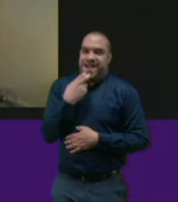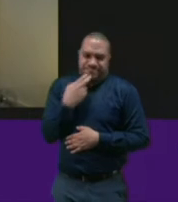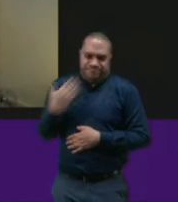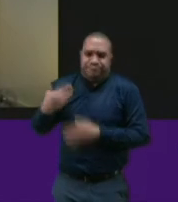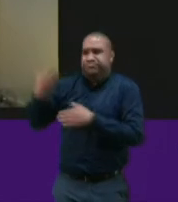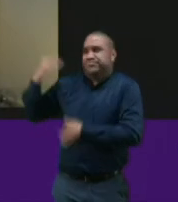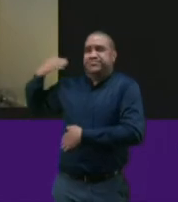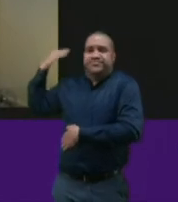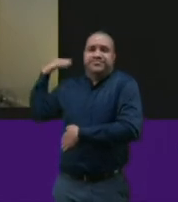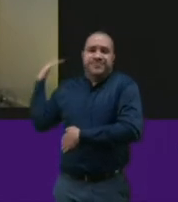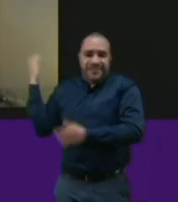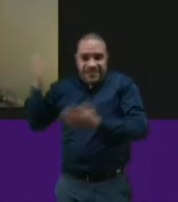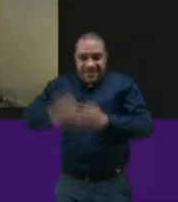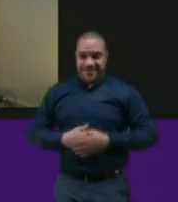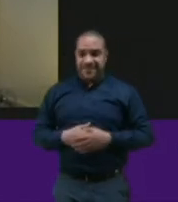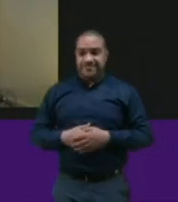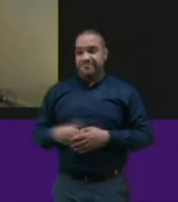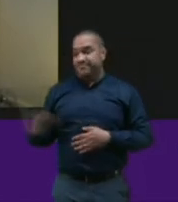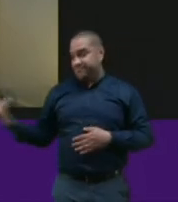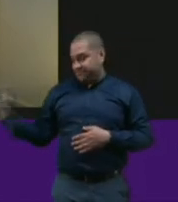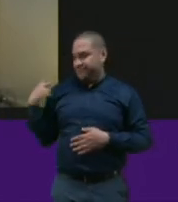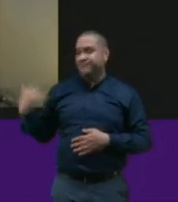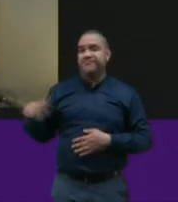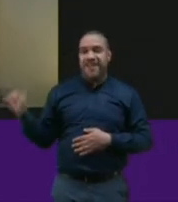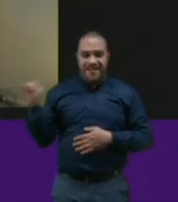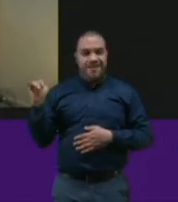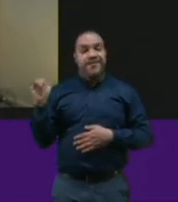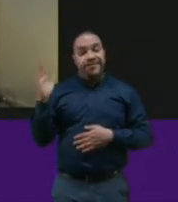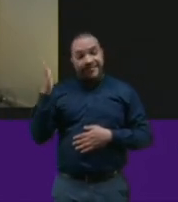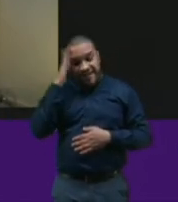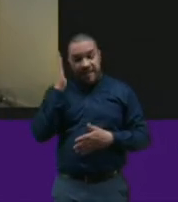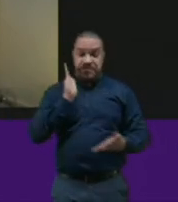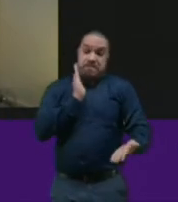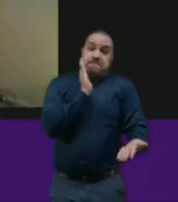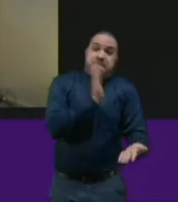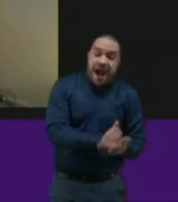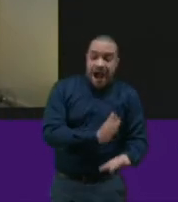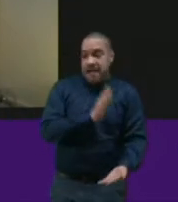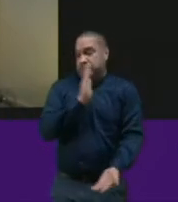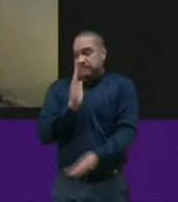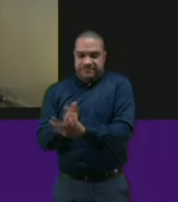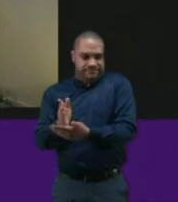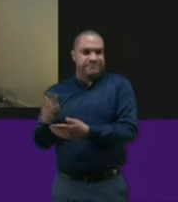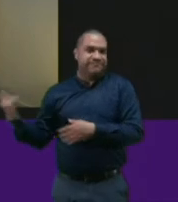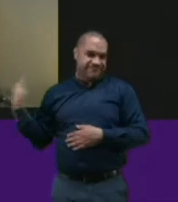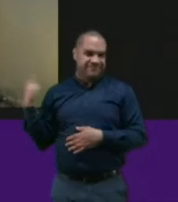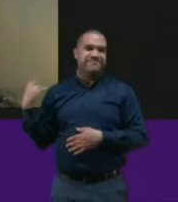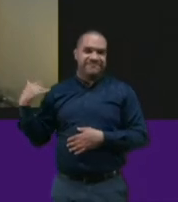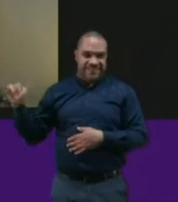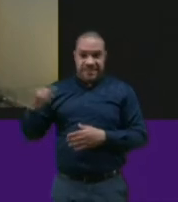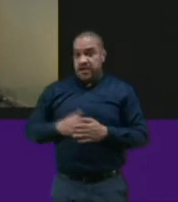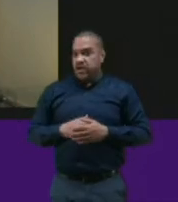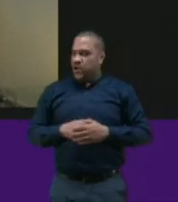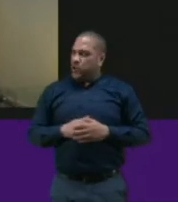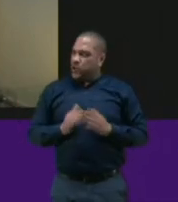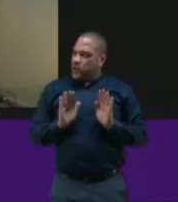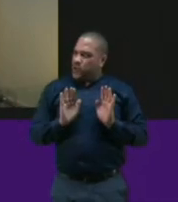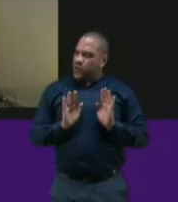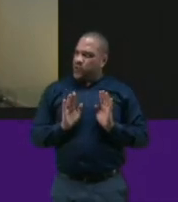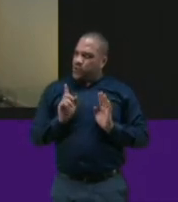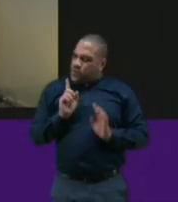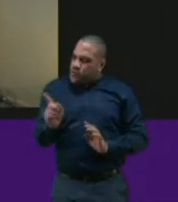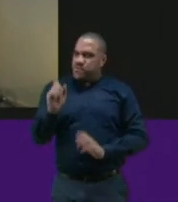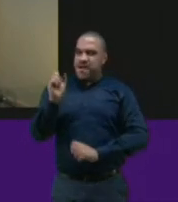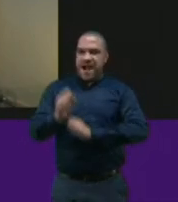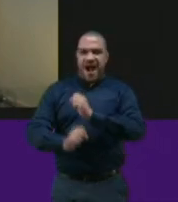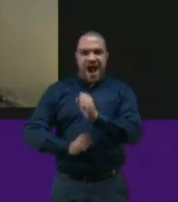por muchos valles y por muchas cosas. Y yo no sé si es por la edad o porque uno ya se consuela,